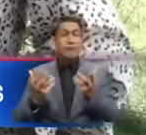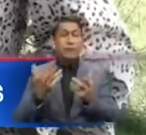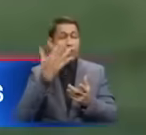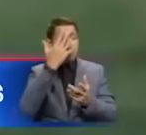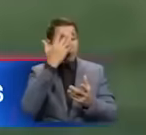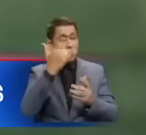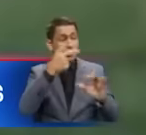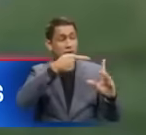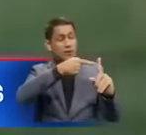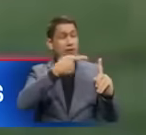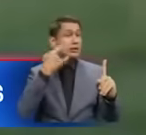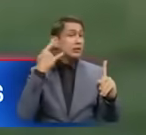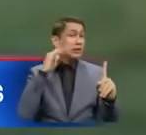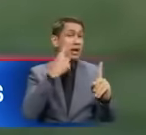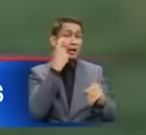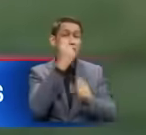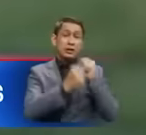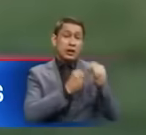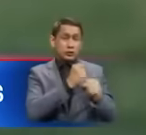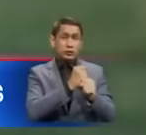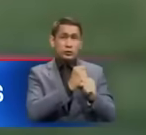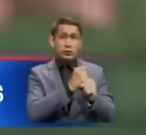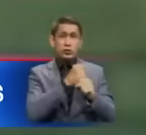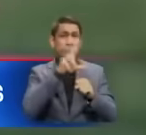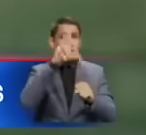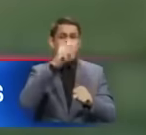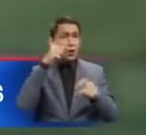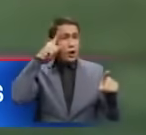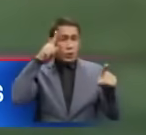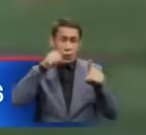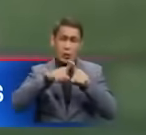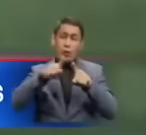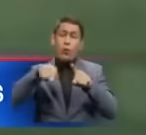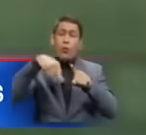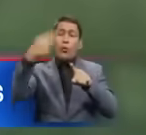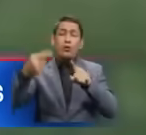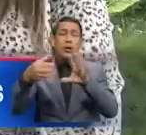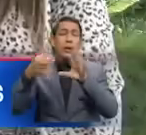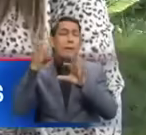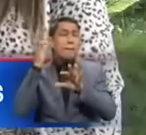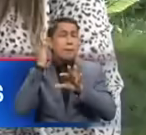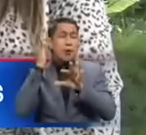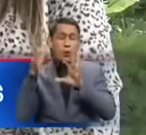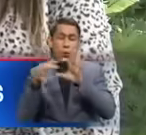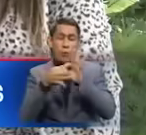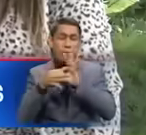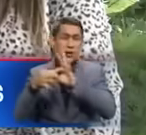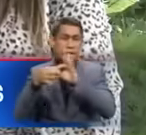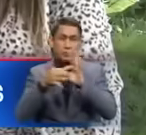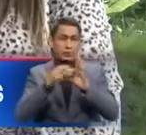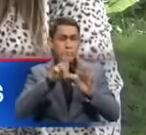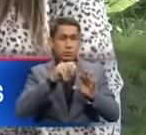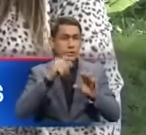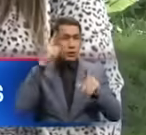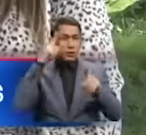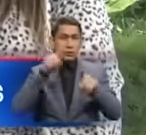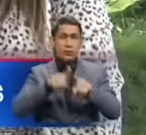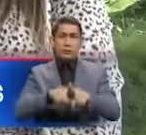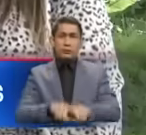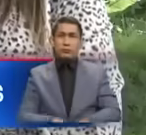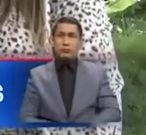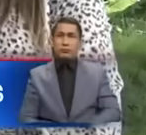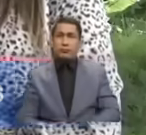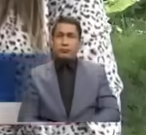de 11 años no accediera a una petición que le hacían sus compañeras, según relata la madre. Mi hija llegó al punto de esconderse en los baños,